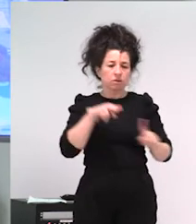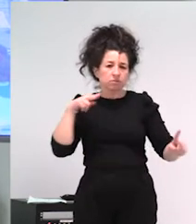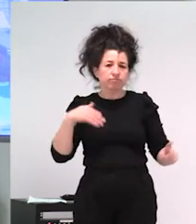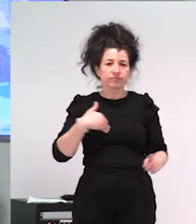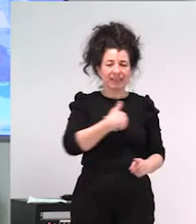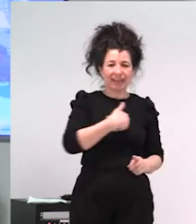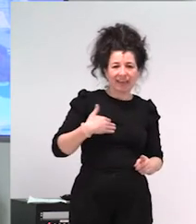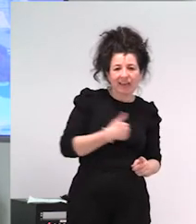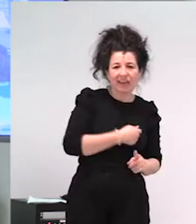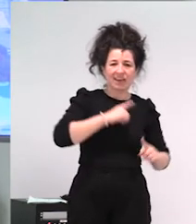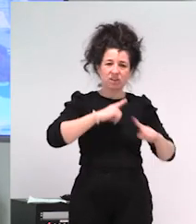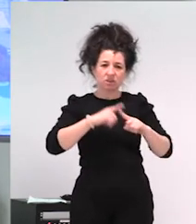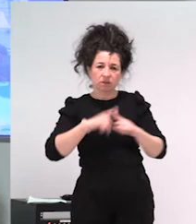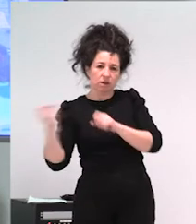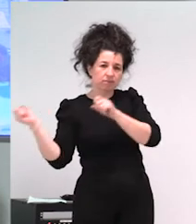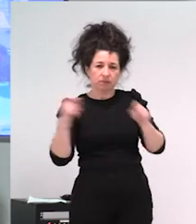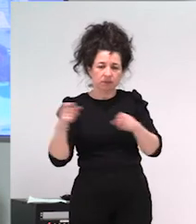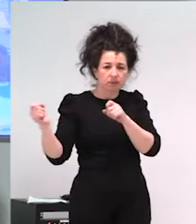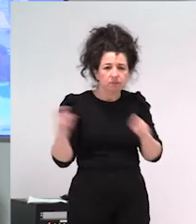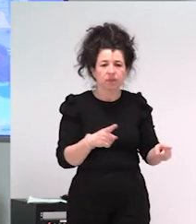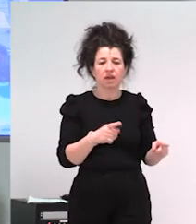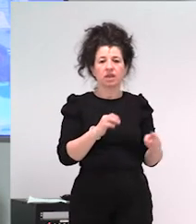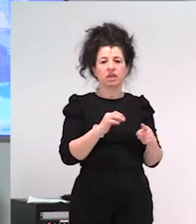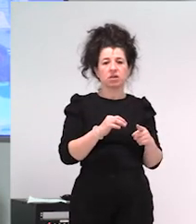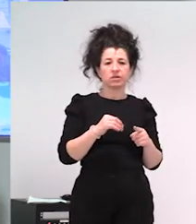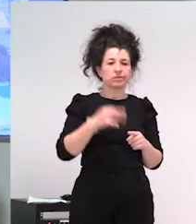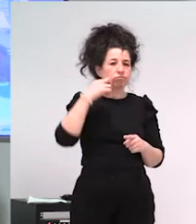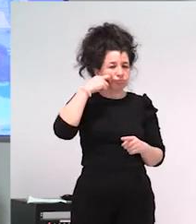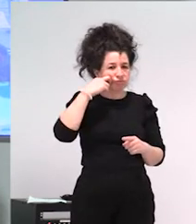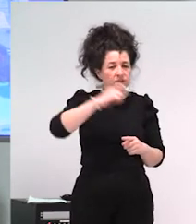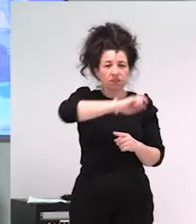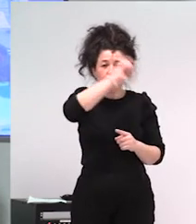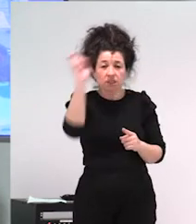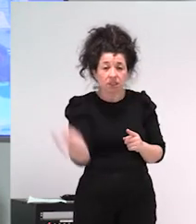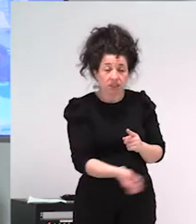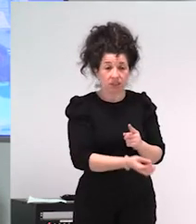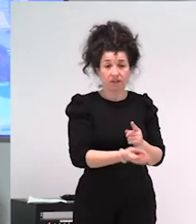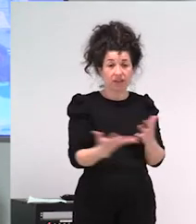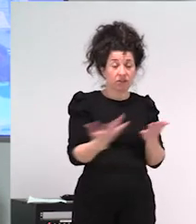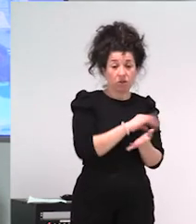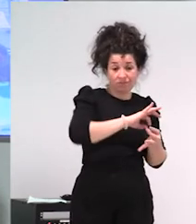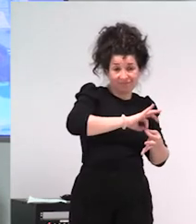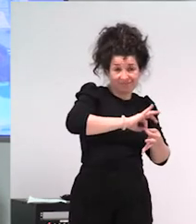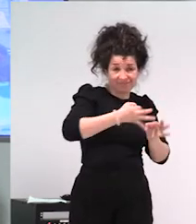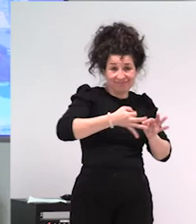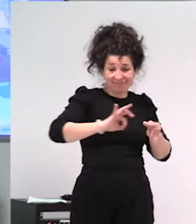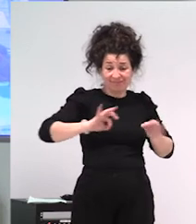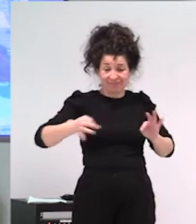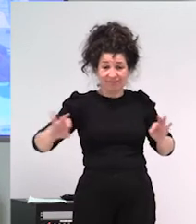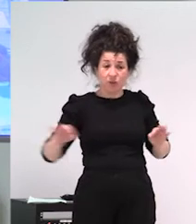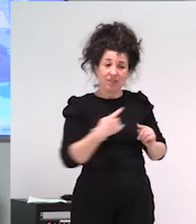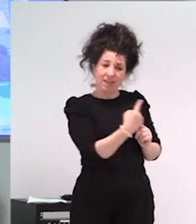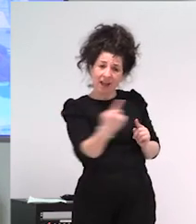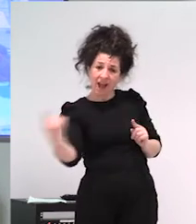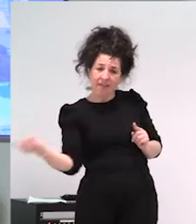de sexualidad, por miradas de migración y racialización, por mil y una cosas, y que cada una de nosotras lo definiría de una